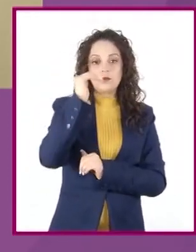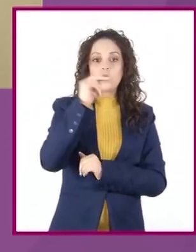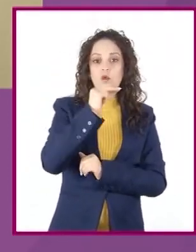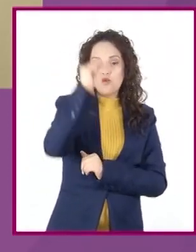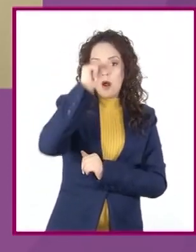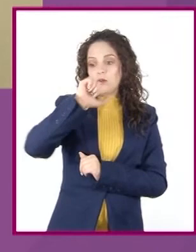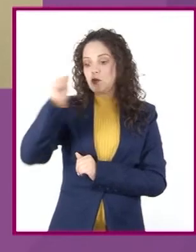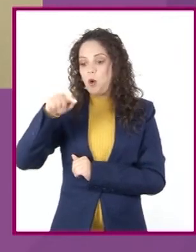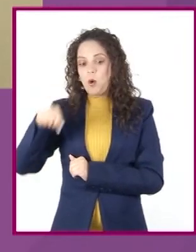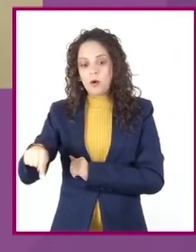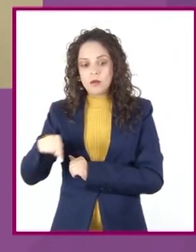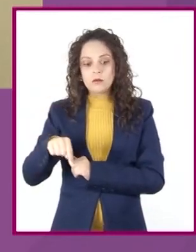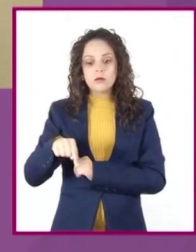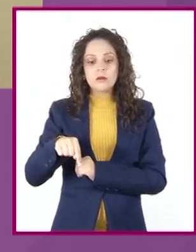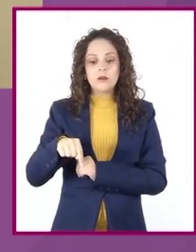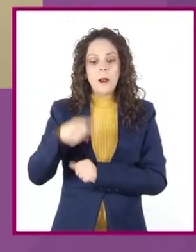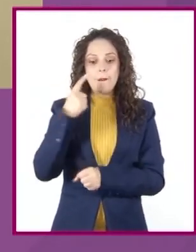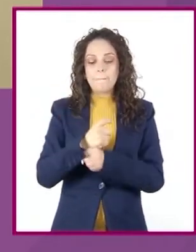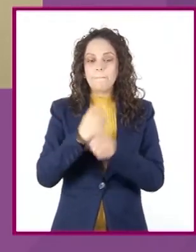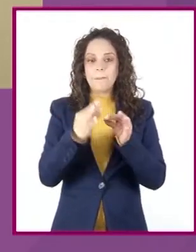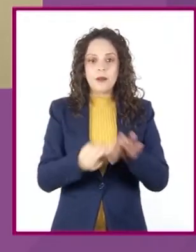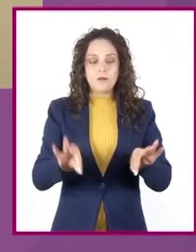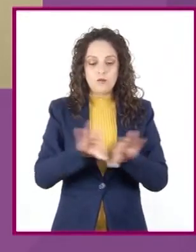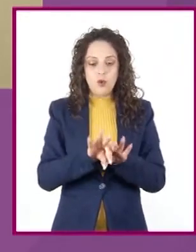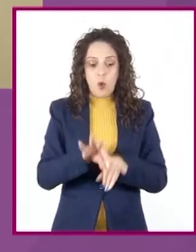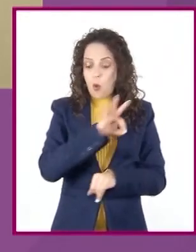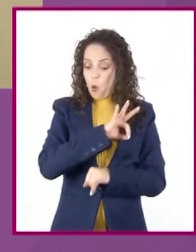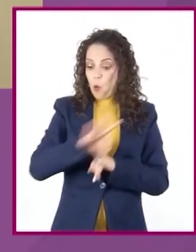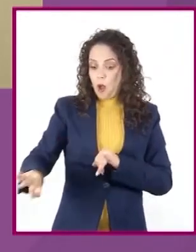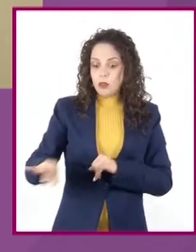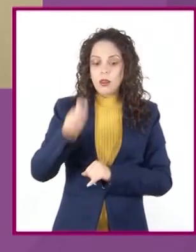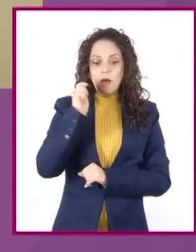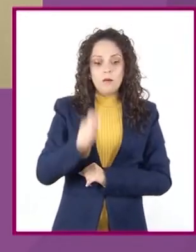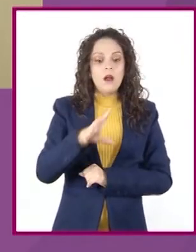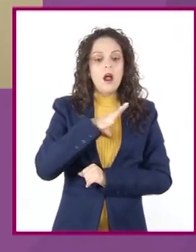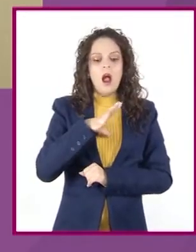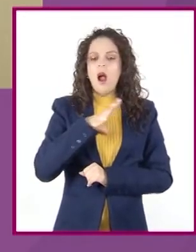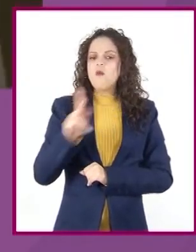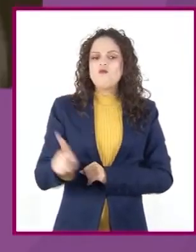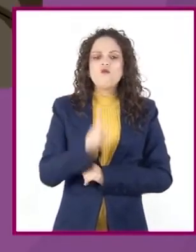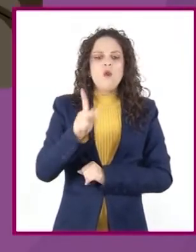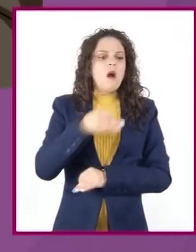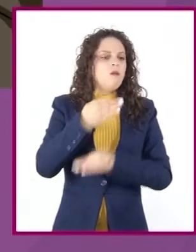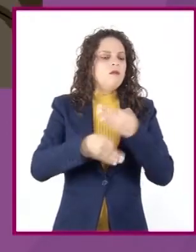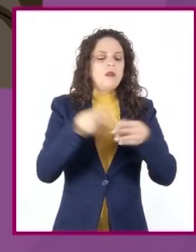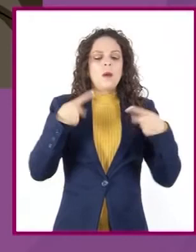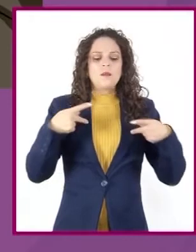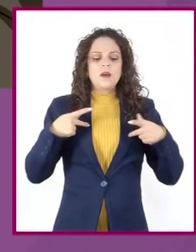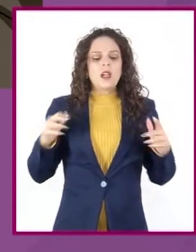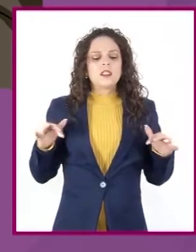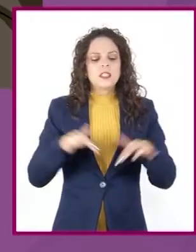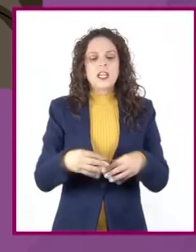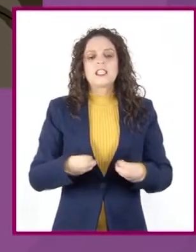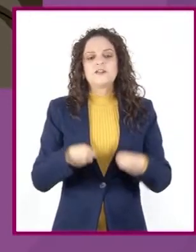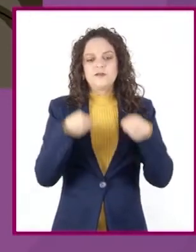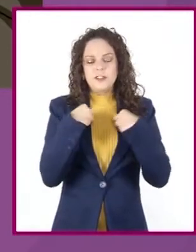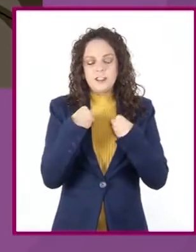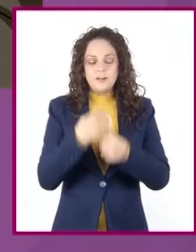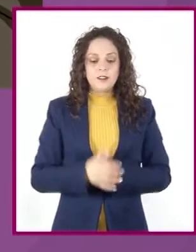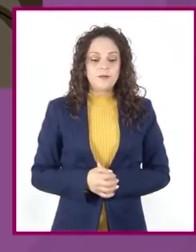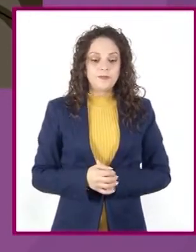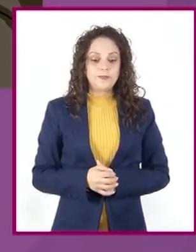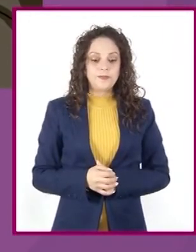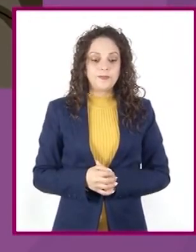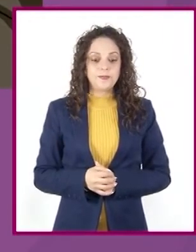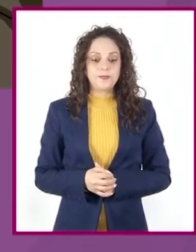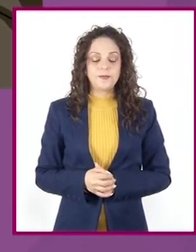principal, y en las laderas de esta última habitaba el resto del pueblo. La jerarquía de los ocupantes